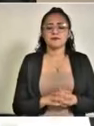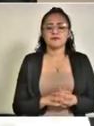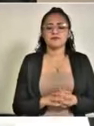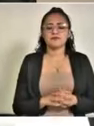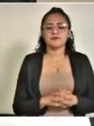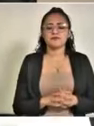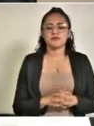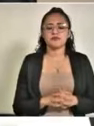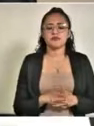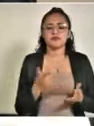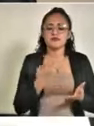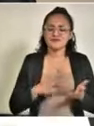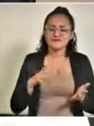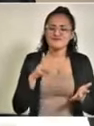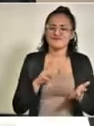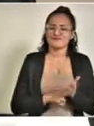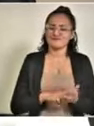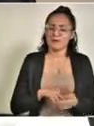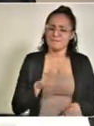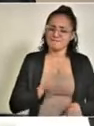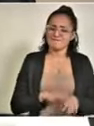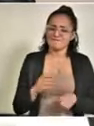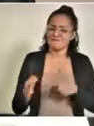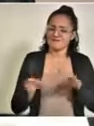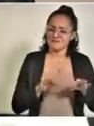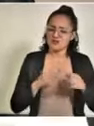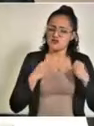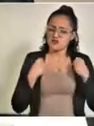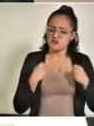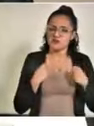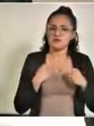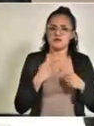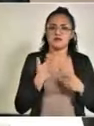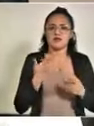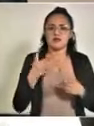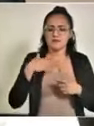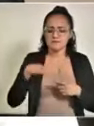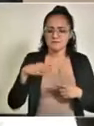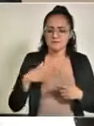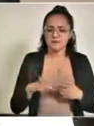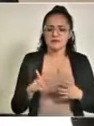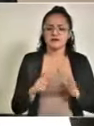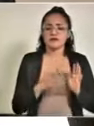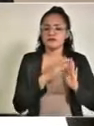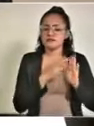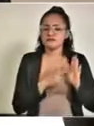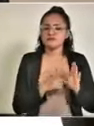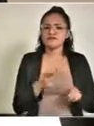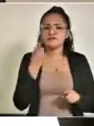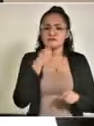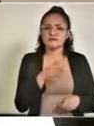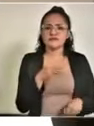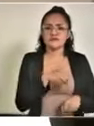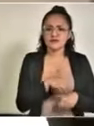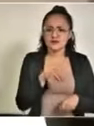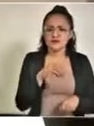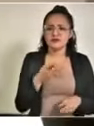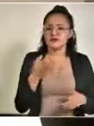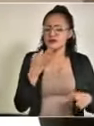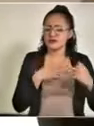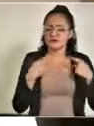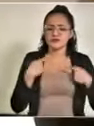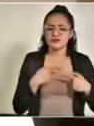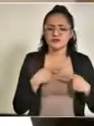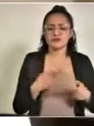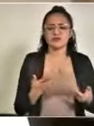redoblar la recomendación de nuestras medidas, las campañas para su aplicación,